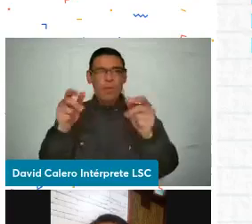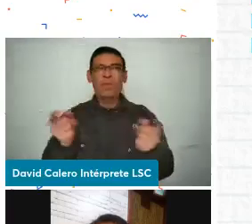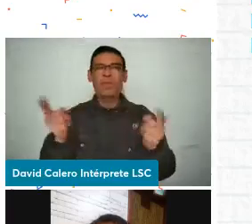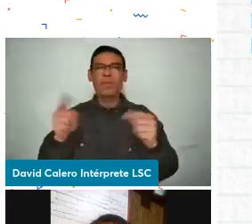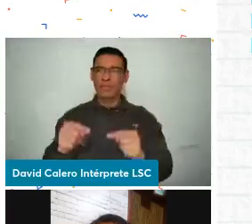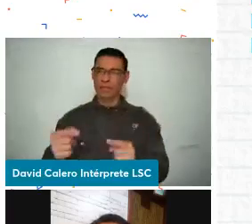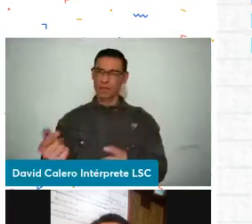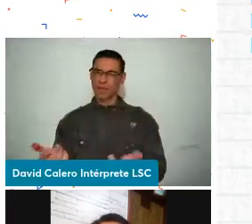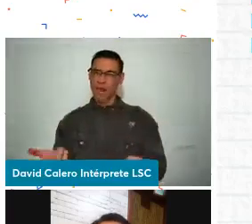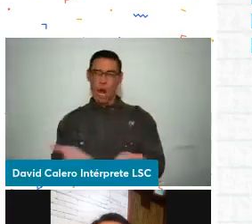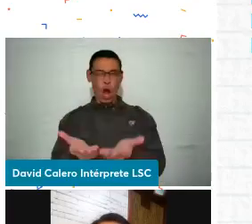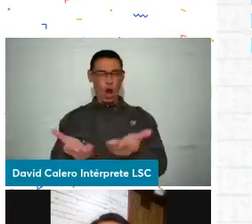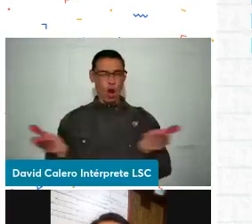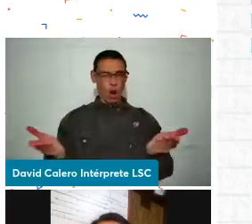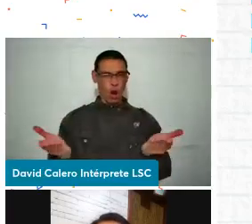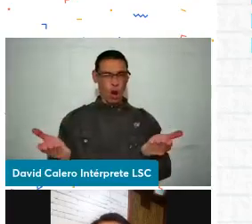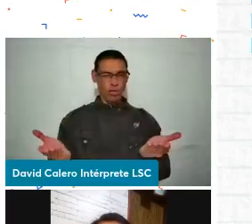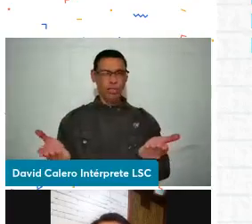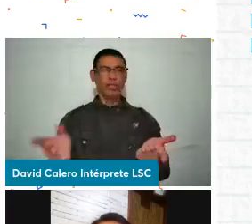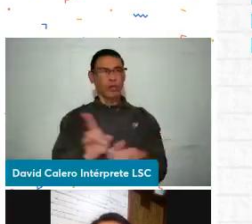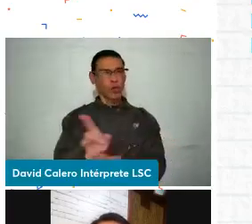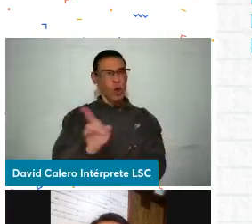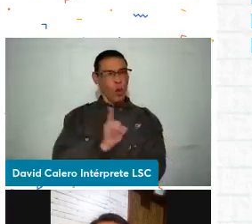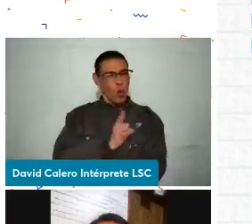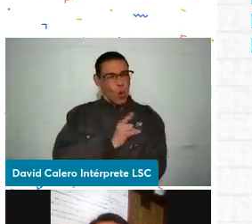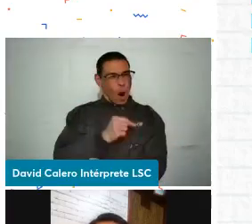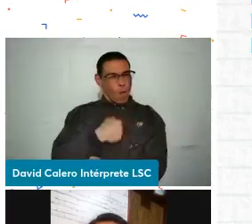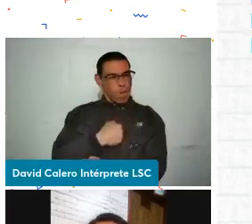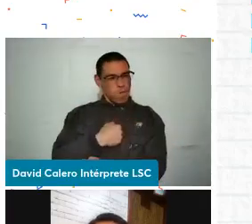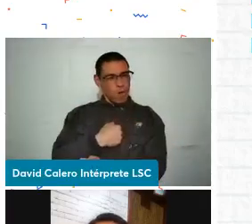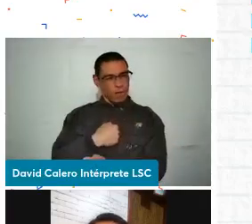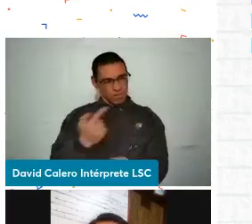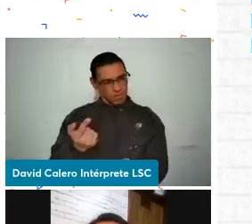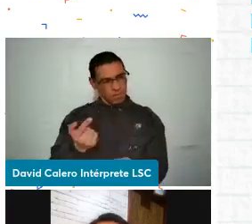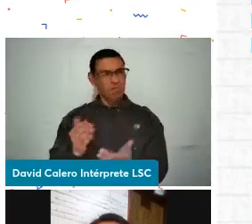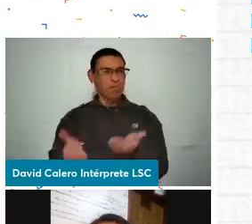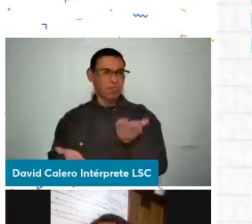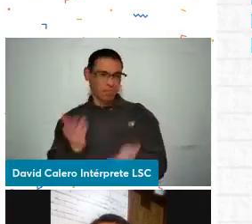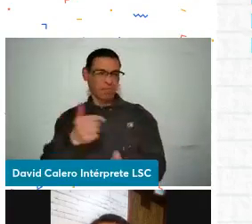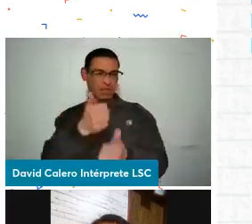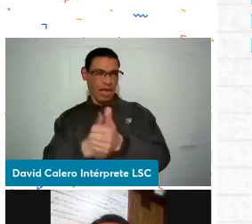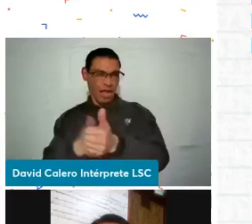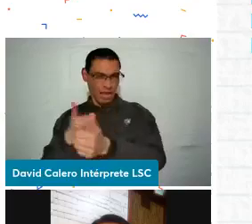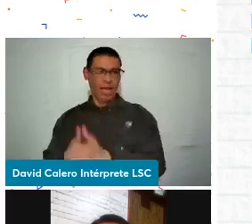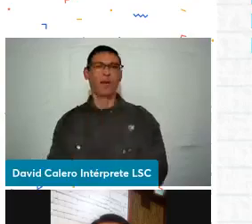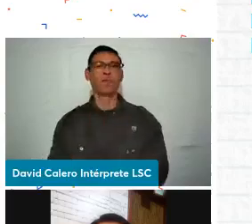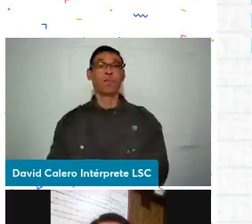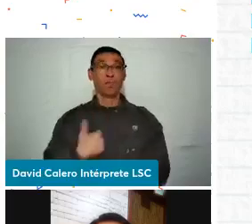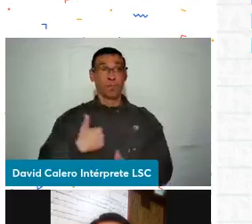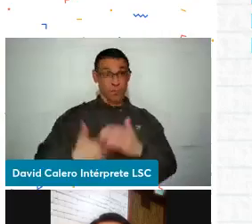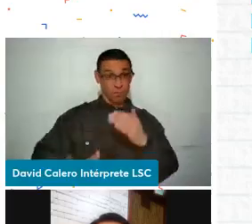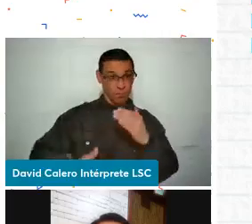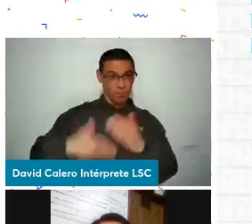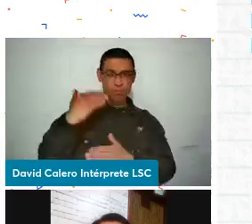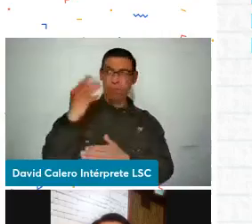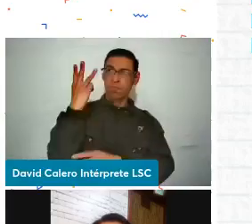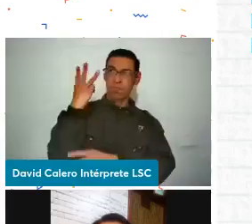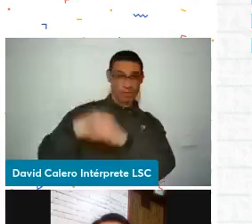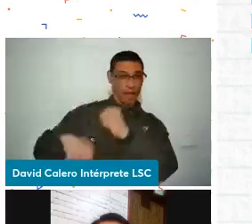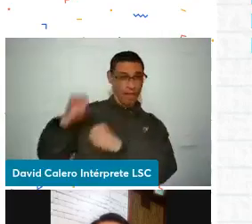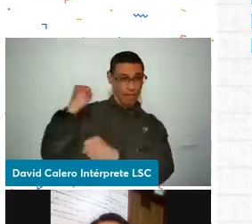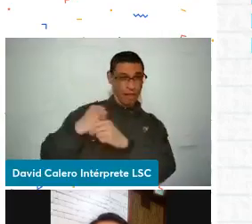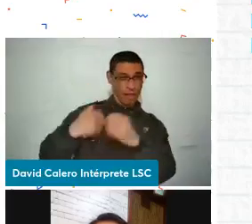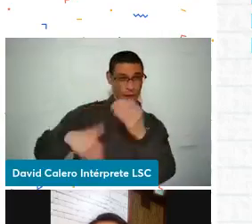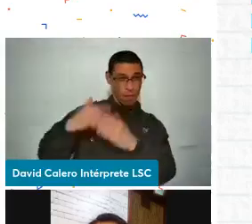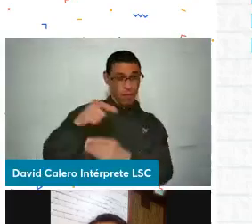de acuerdo al nivel. Inicié la propuesta con los estudiantes del grado sexto hace 3 años,